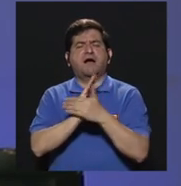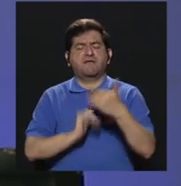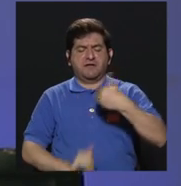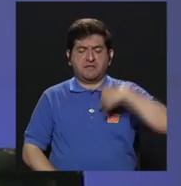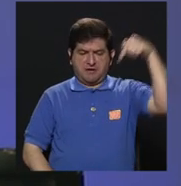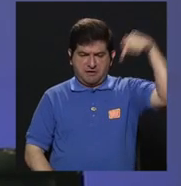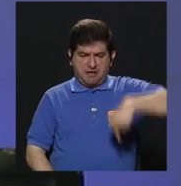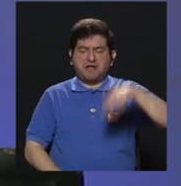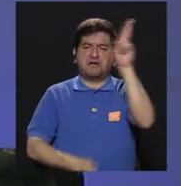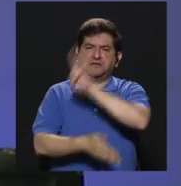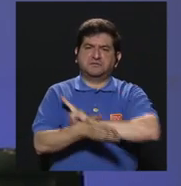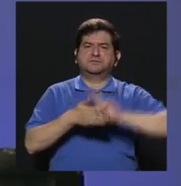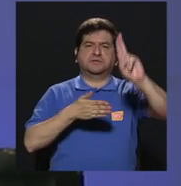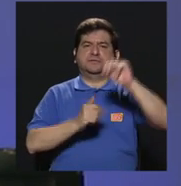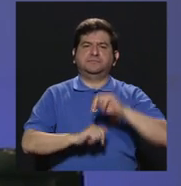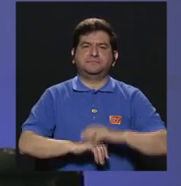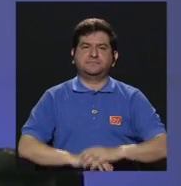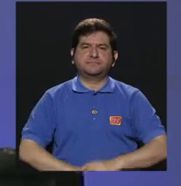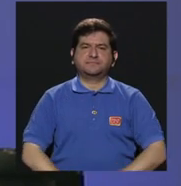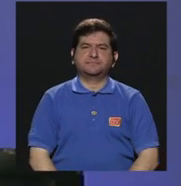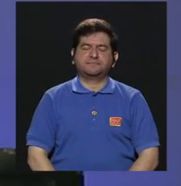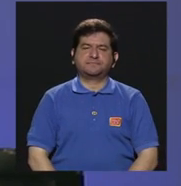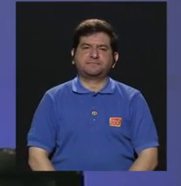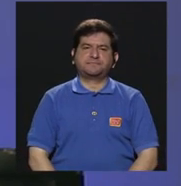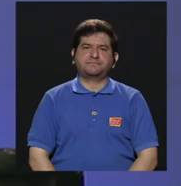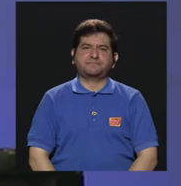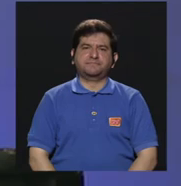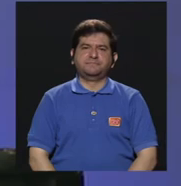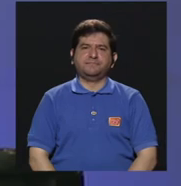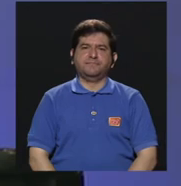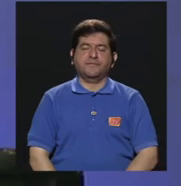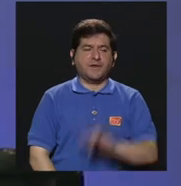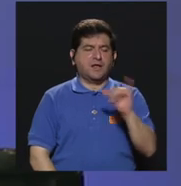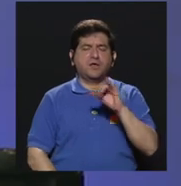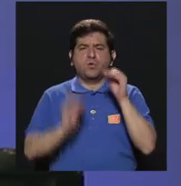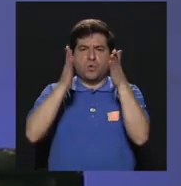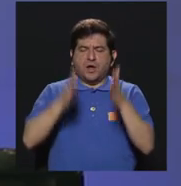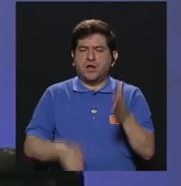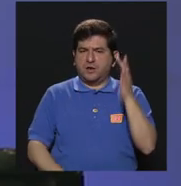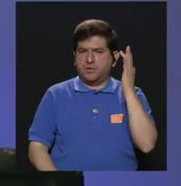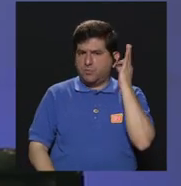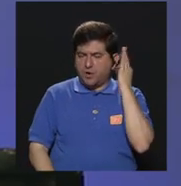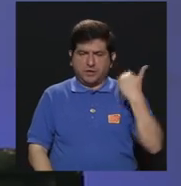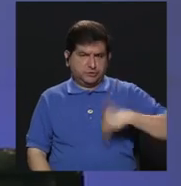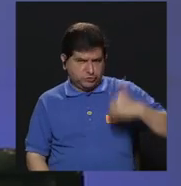esta universidad. Y profesoras y profesores.